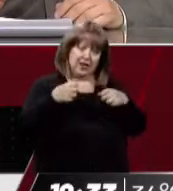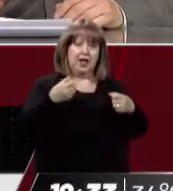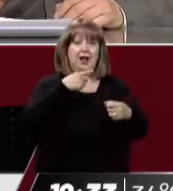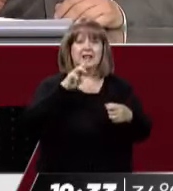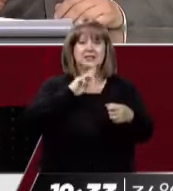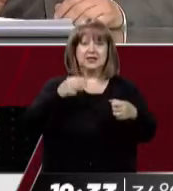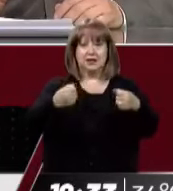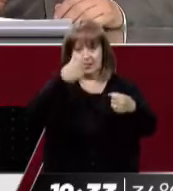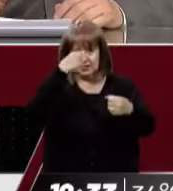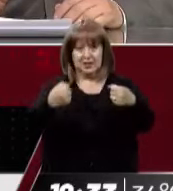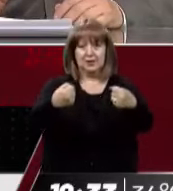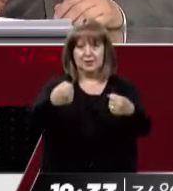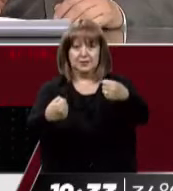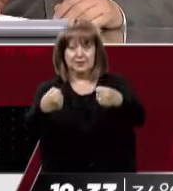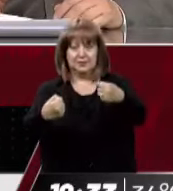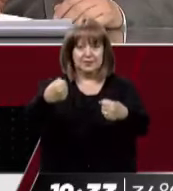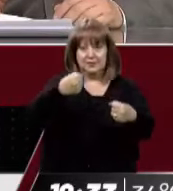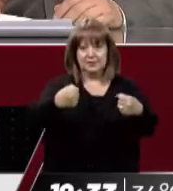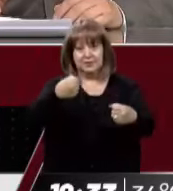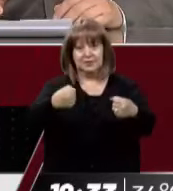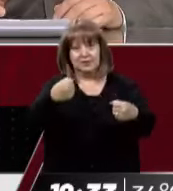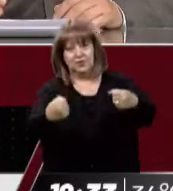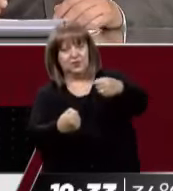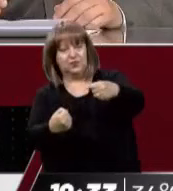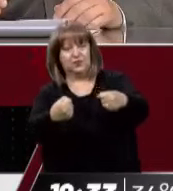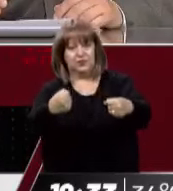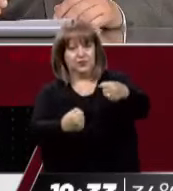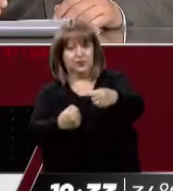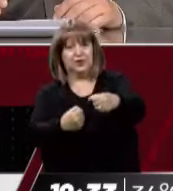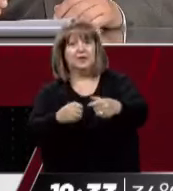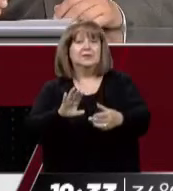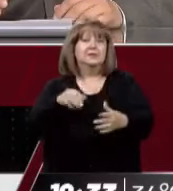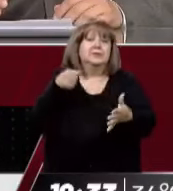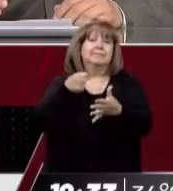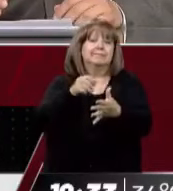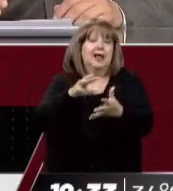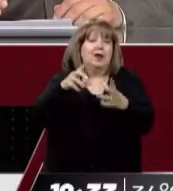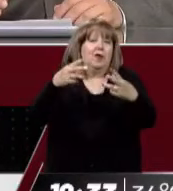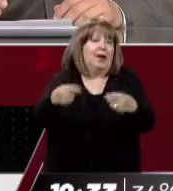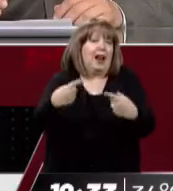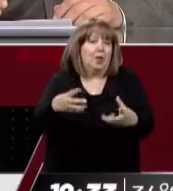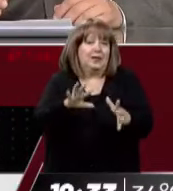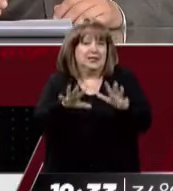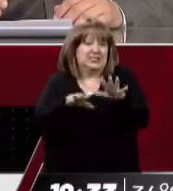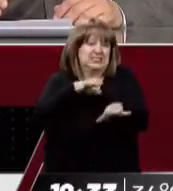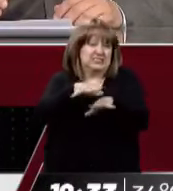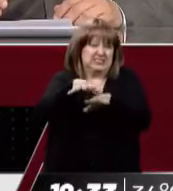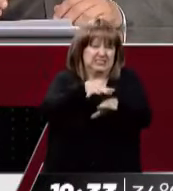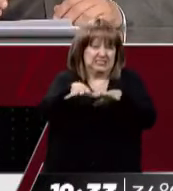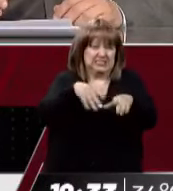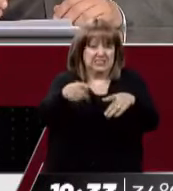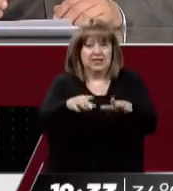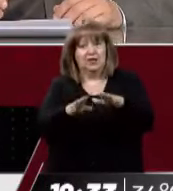y otra de ellas estaba lastimado estaba seriamente herida y no y estuvimos Al filo y también pendiente de cómo